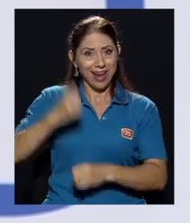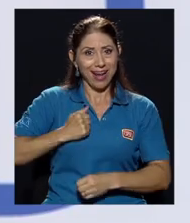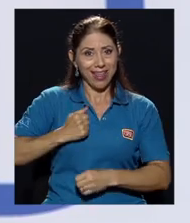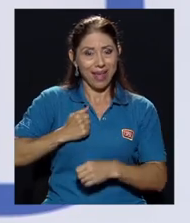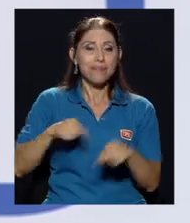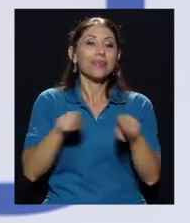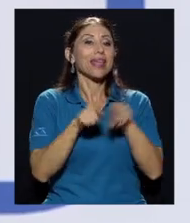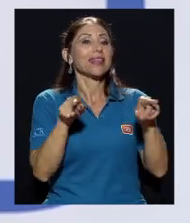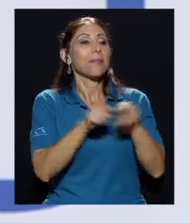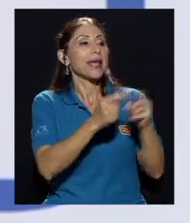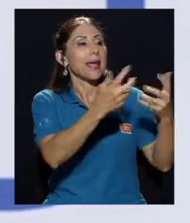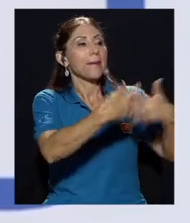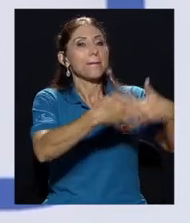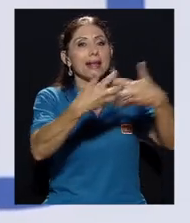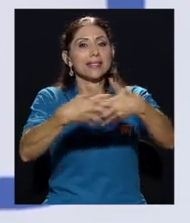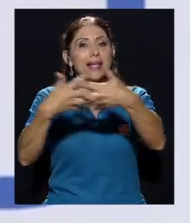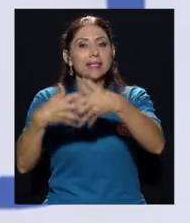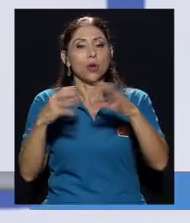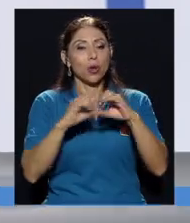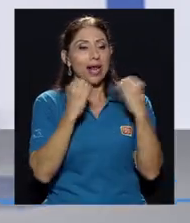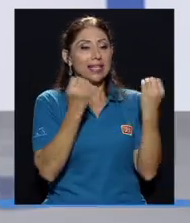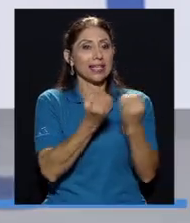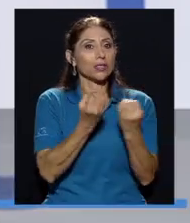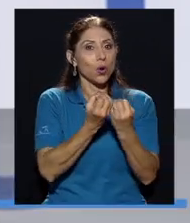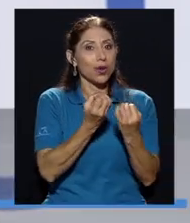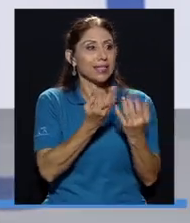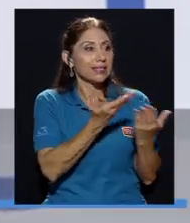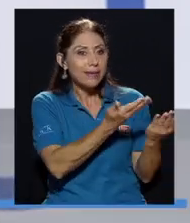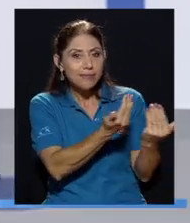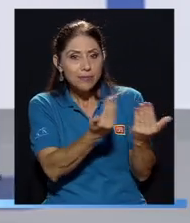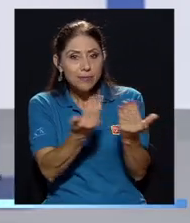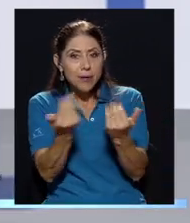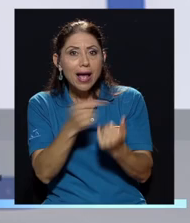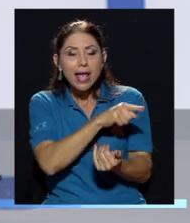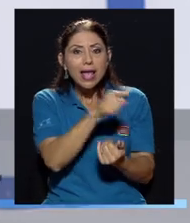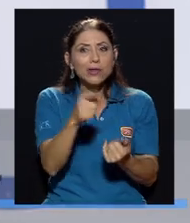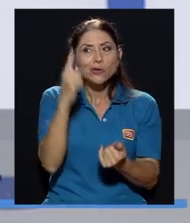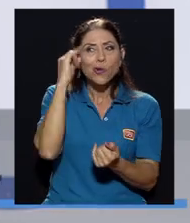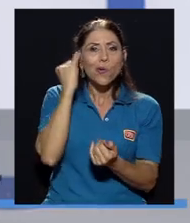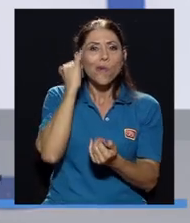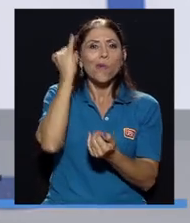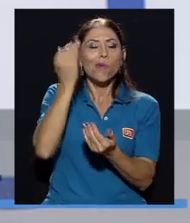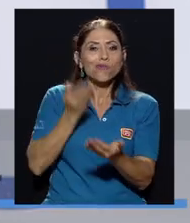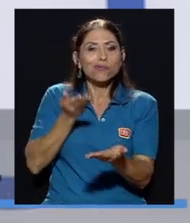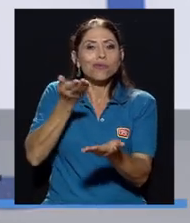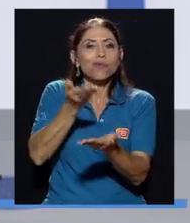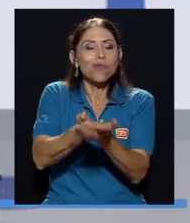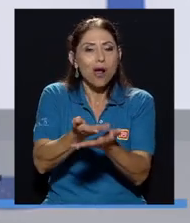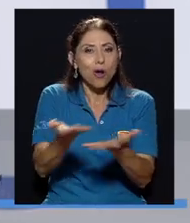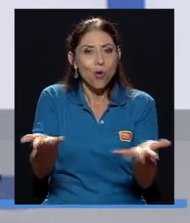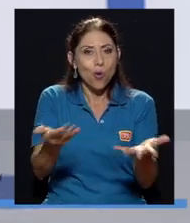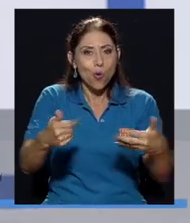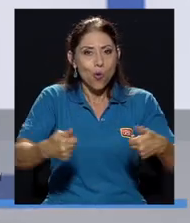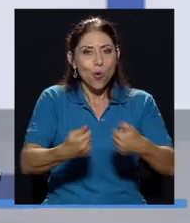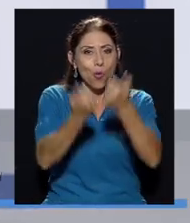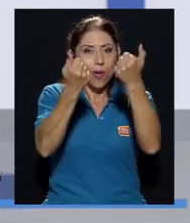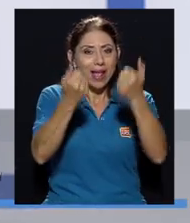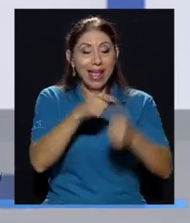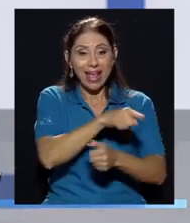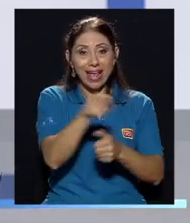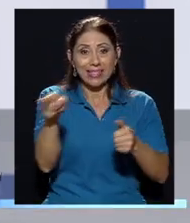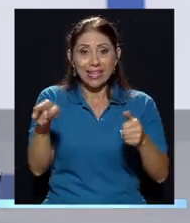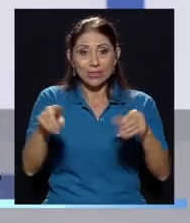organizaciones que nosotros identificamos y que se digamos se apuntan a generar comunidad como digo yo estas organizaciones